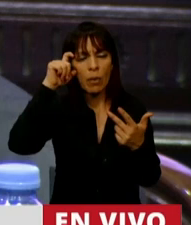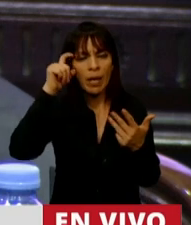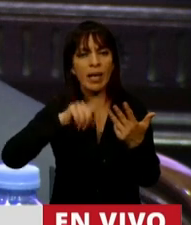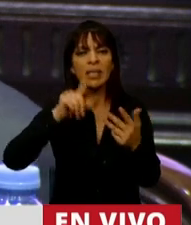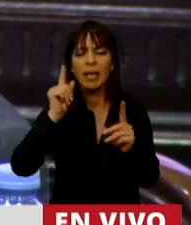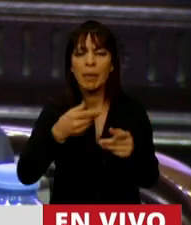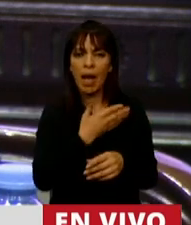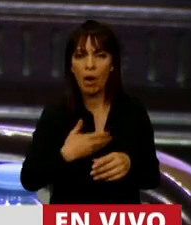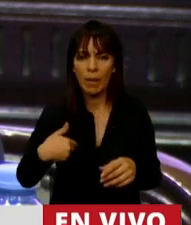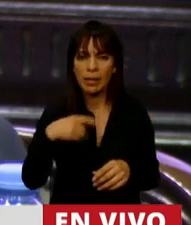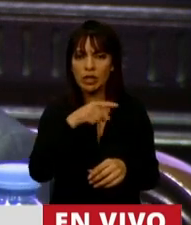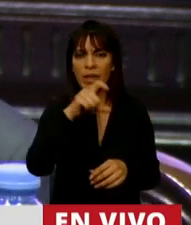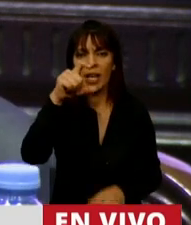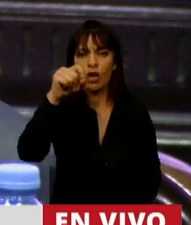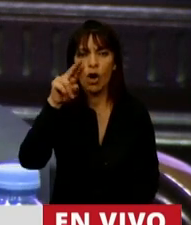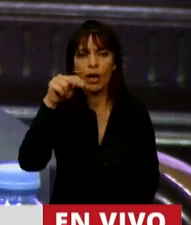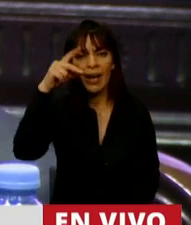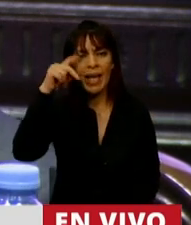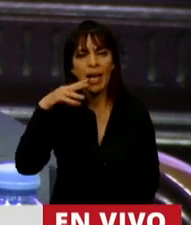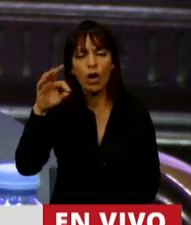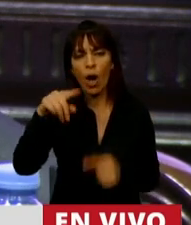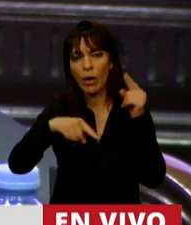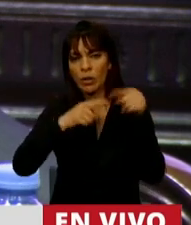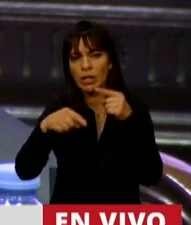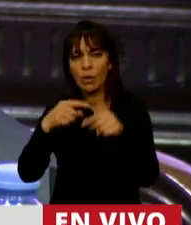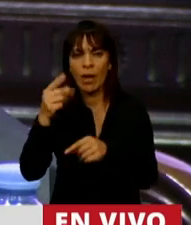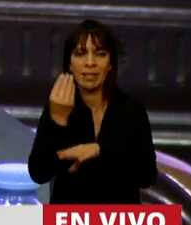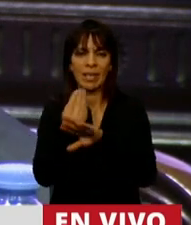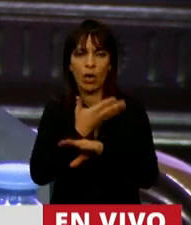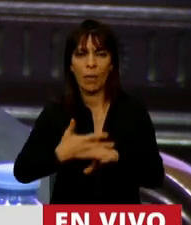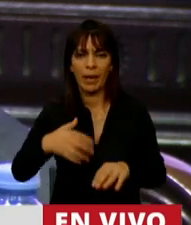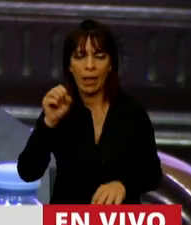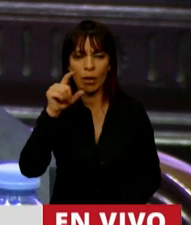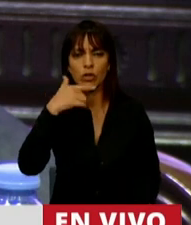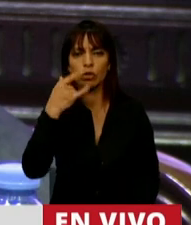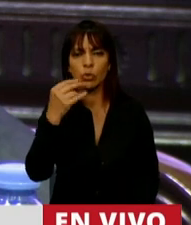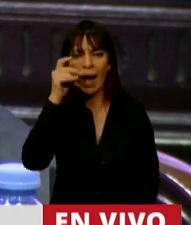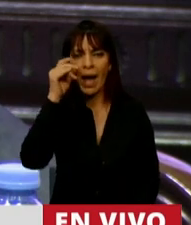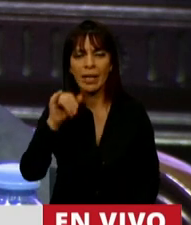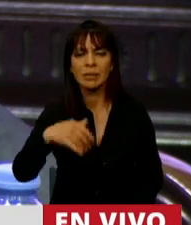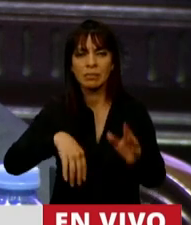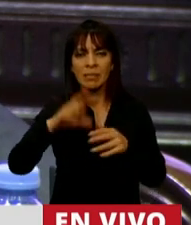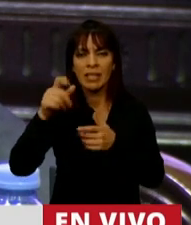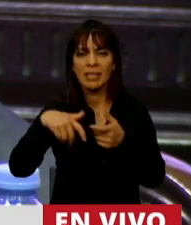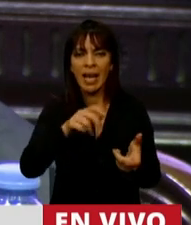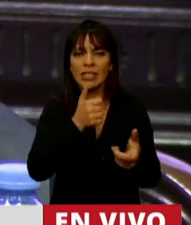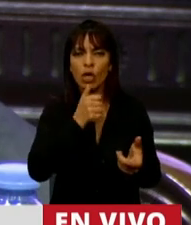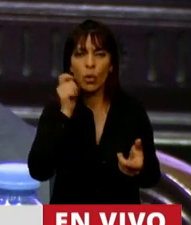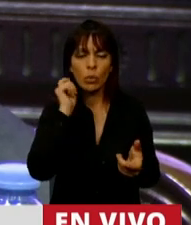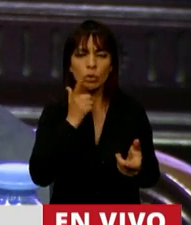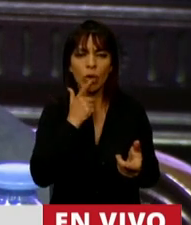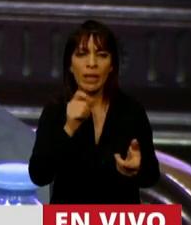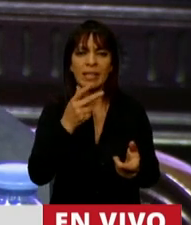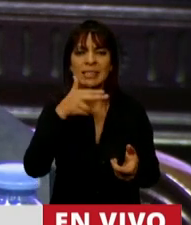Alfredo Cornejo y hoy continúan en la gobernación de Rodolfo Suárez. Fundamentalmente el gasoducto de San Rafael y Alvear. El